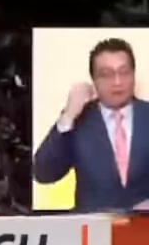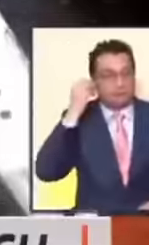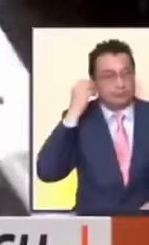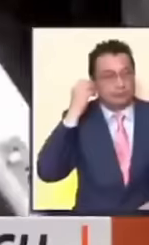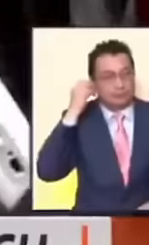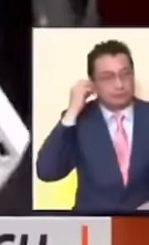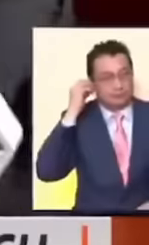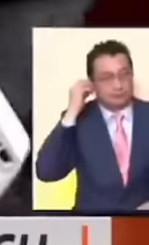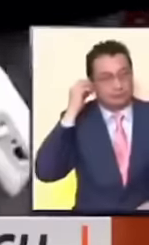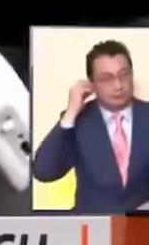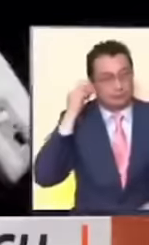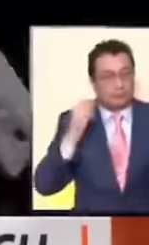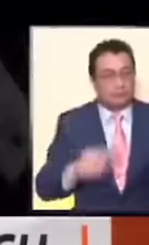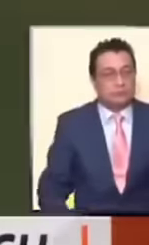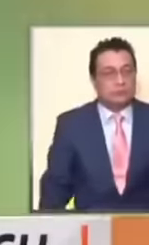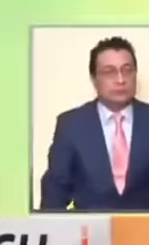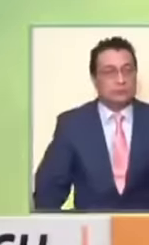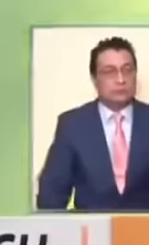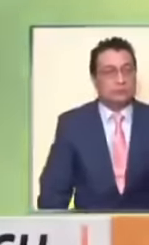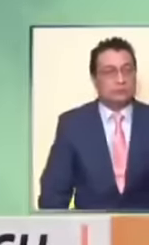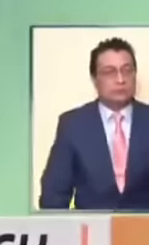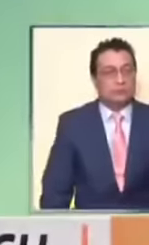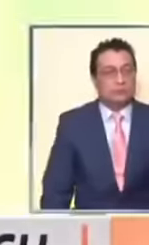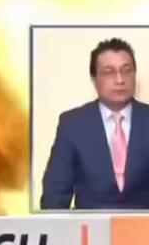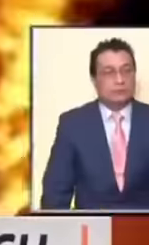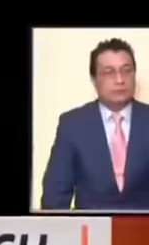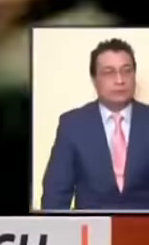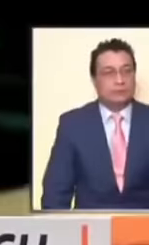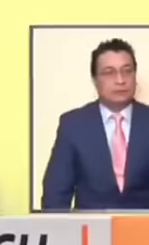Claro, bruta ventaja fueron los Black House, se ve.